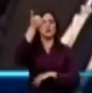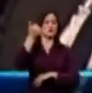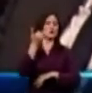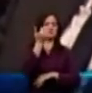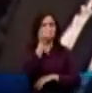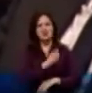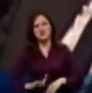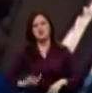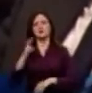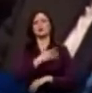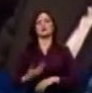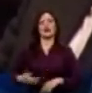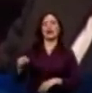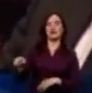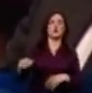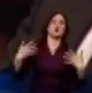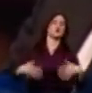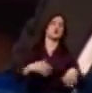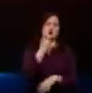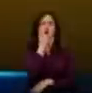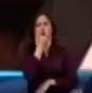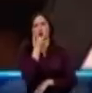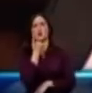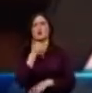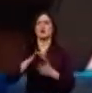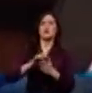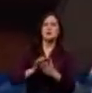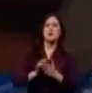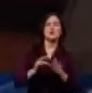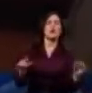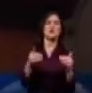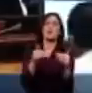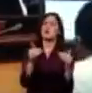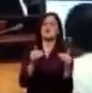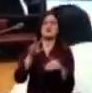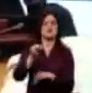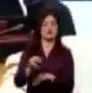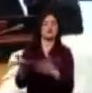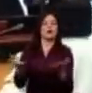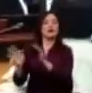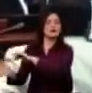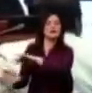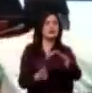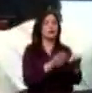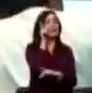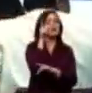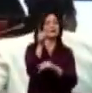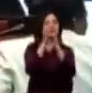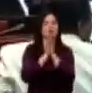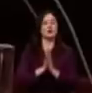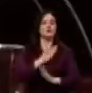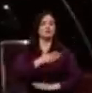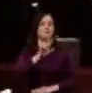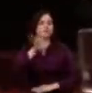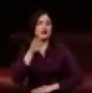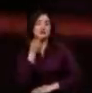larga será una grave amenaza para la democracia. La fiscalización fue otro de los pedidos. El